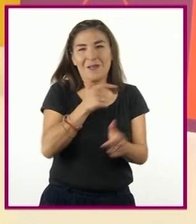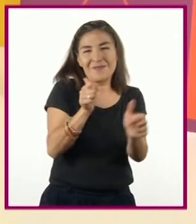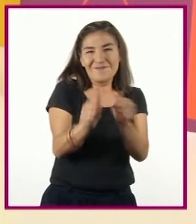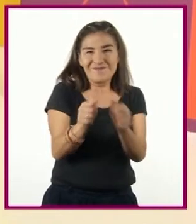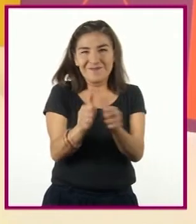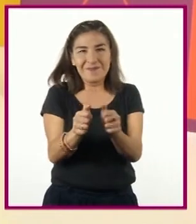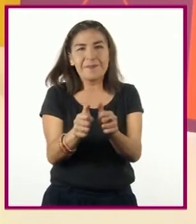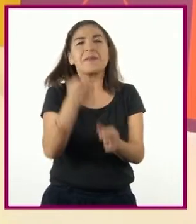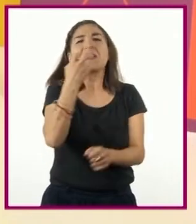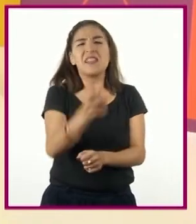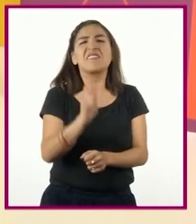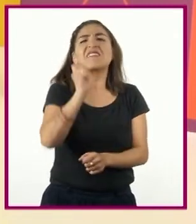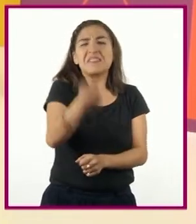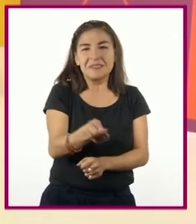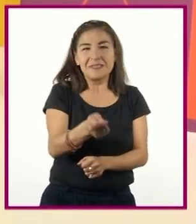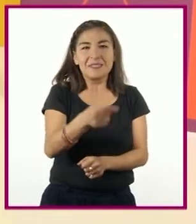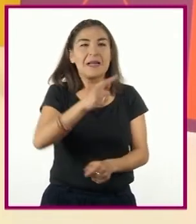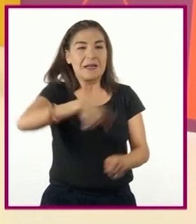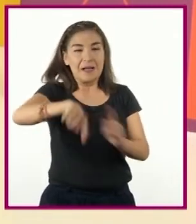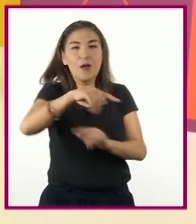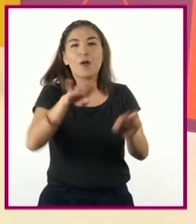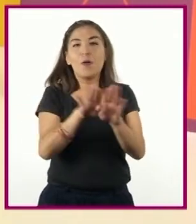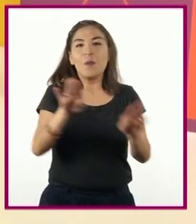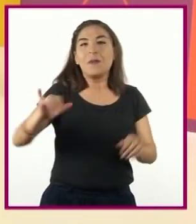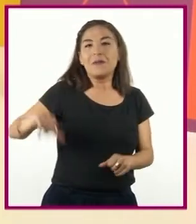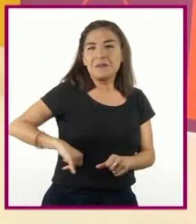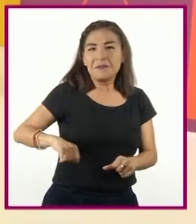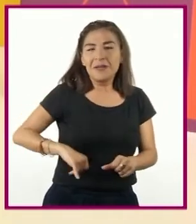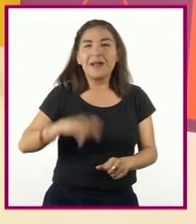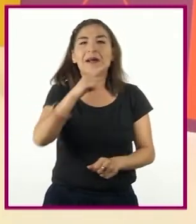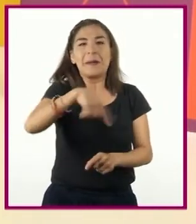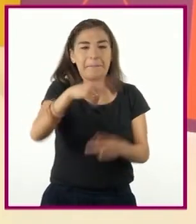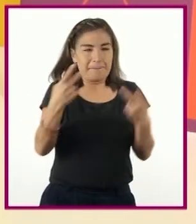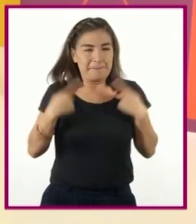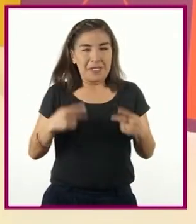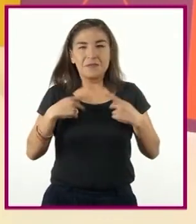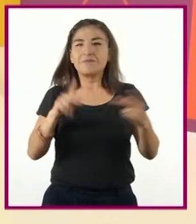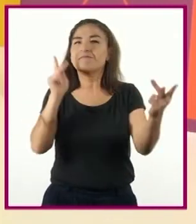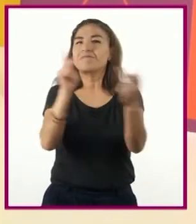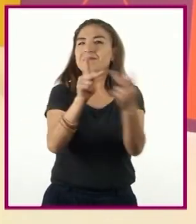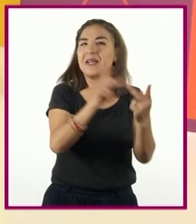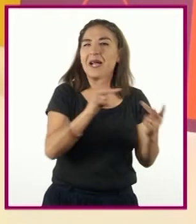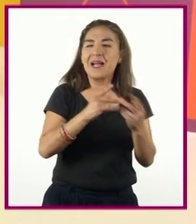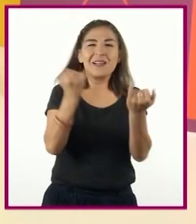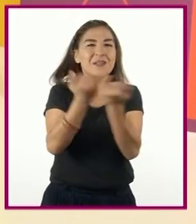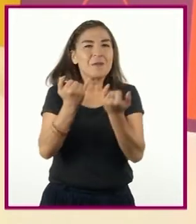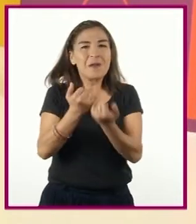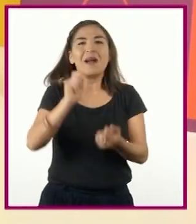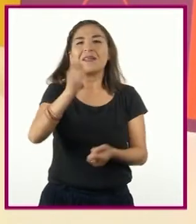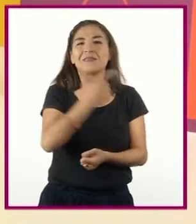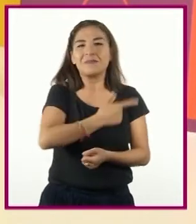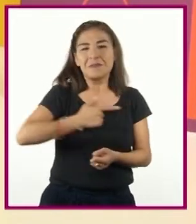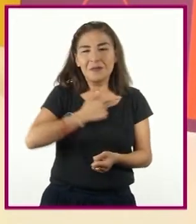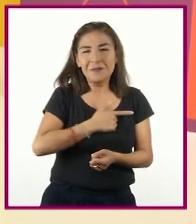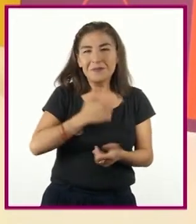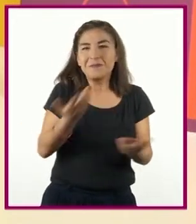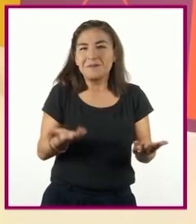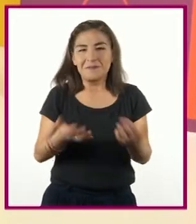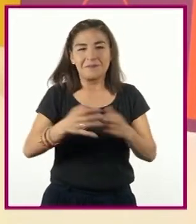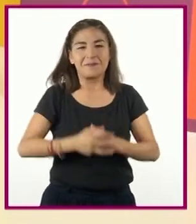esto significa que esas y esos integrantes coinciden en cuanto a intereses, expectativas o